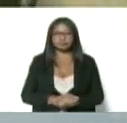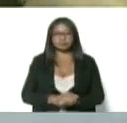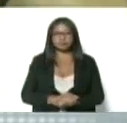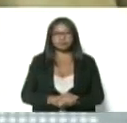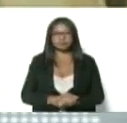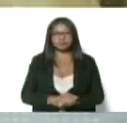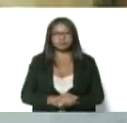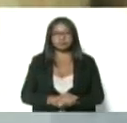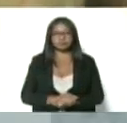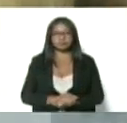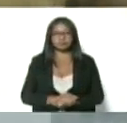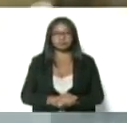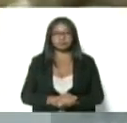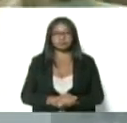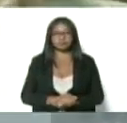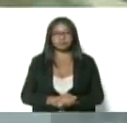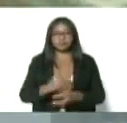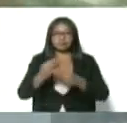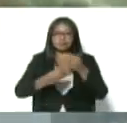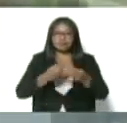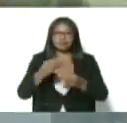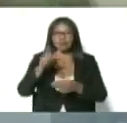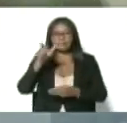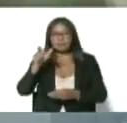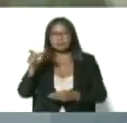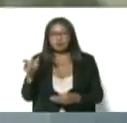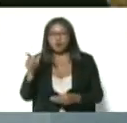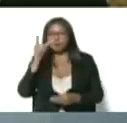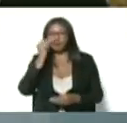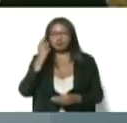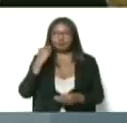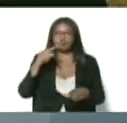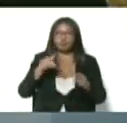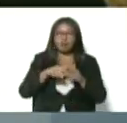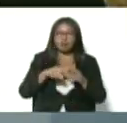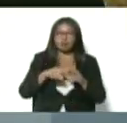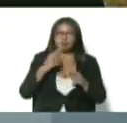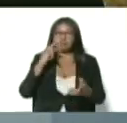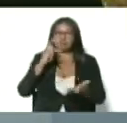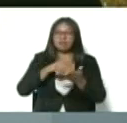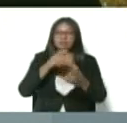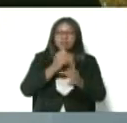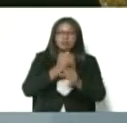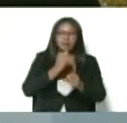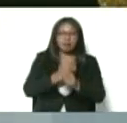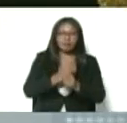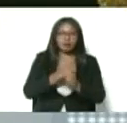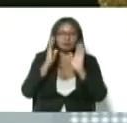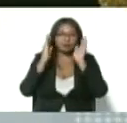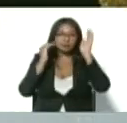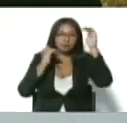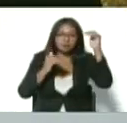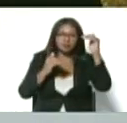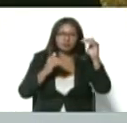hacemos las personas los muchachos muchas gracias que están en los tratamientos